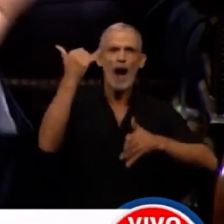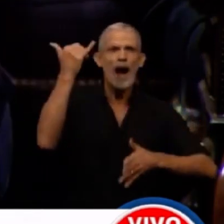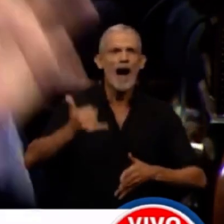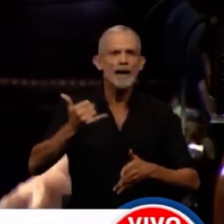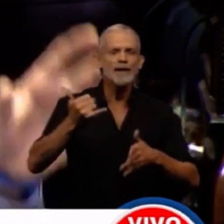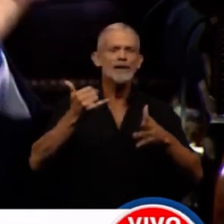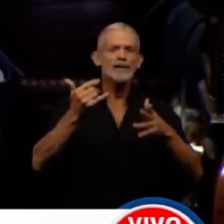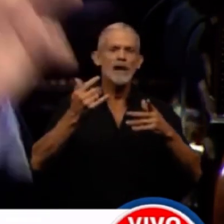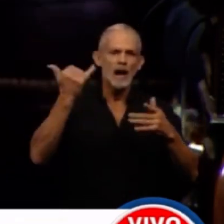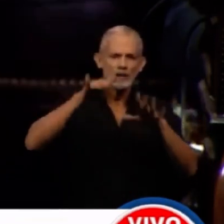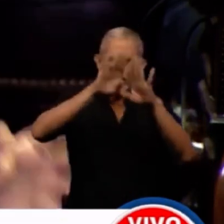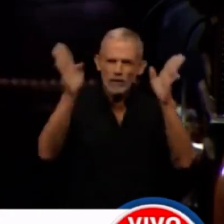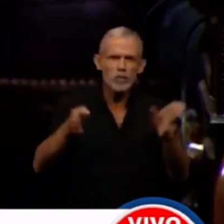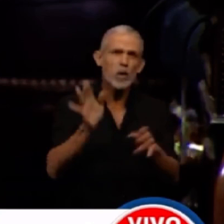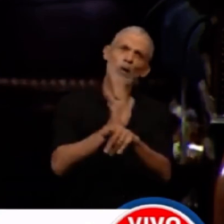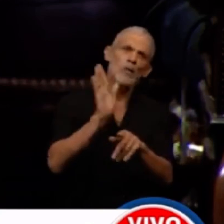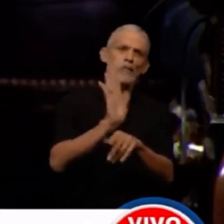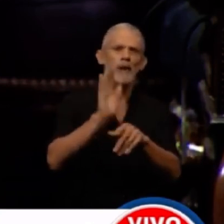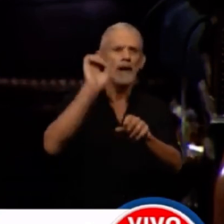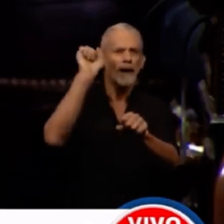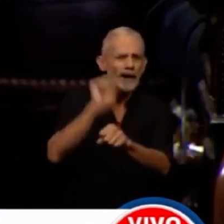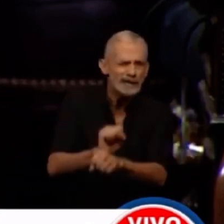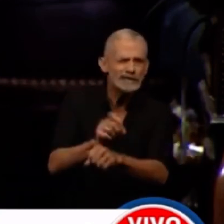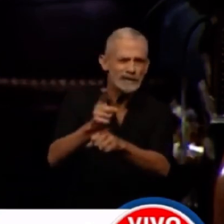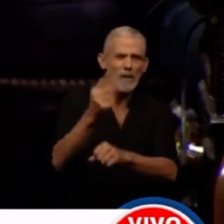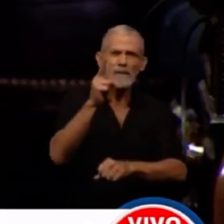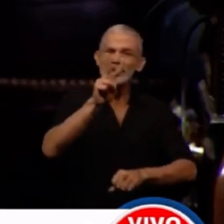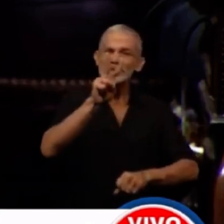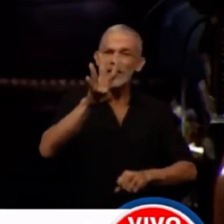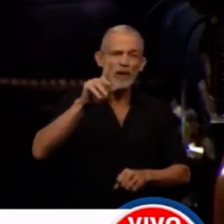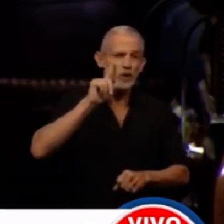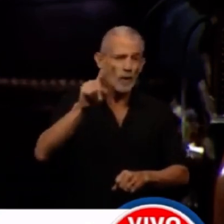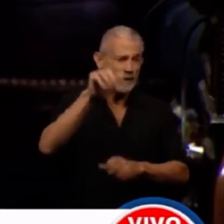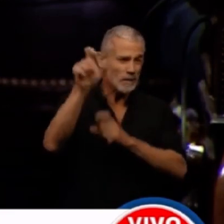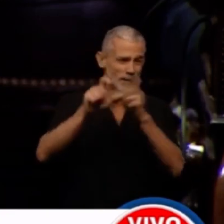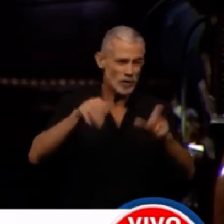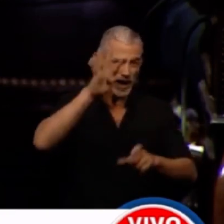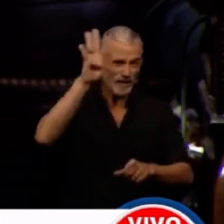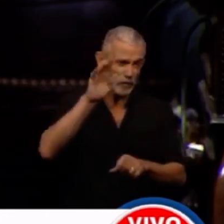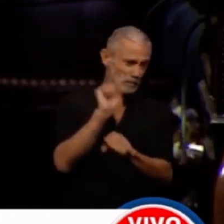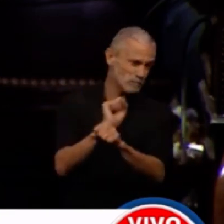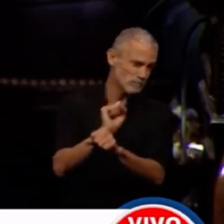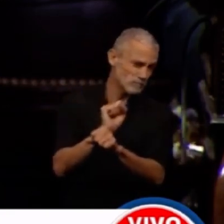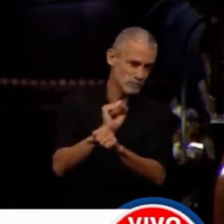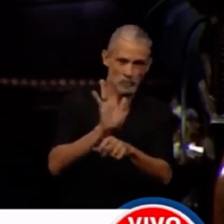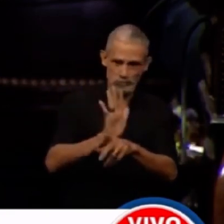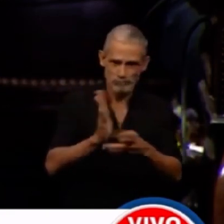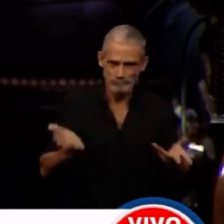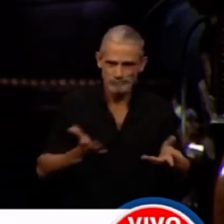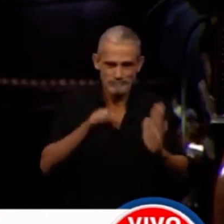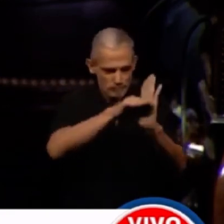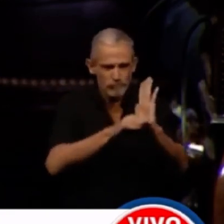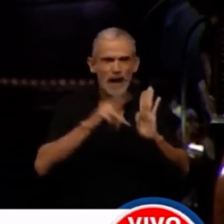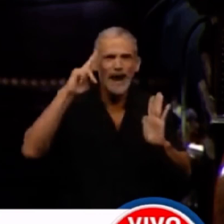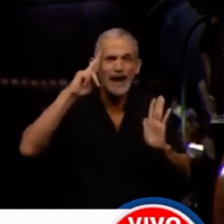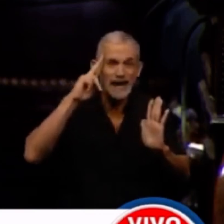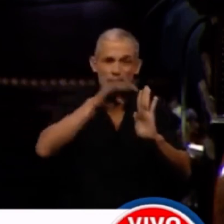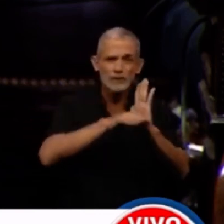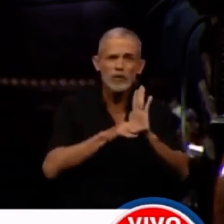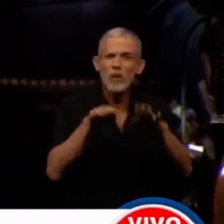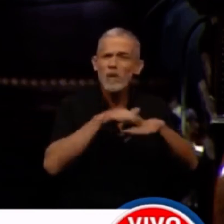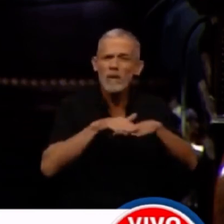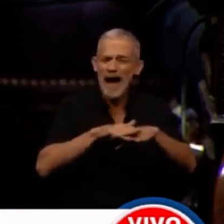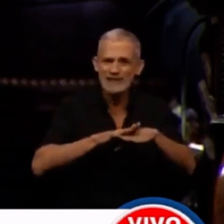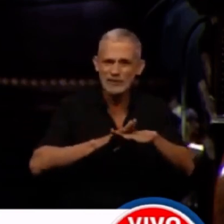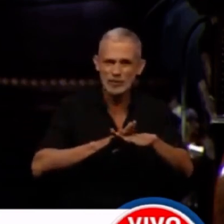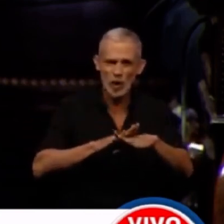existen centros de detención en donde han pasado más de 24.000 formoseños, en donde no se han respetado las condiciones